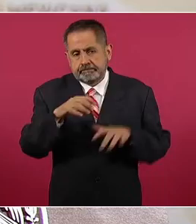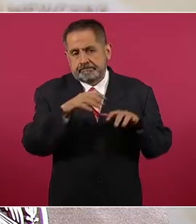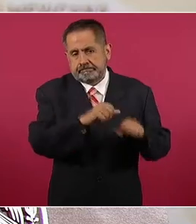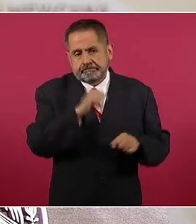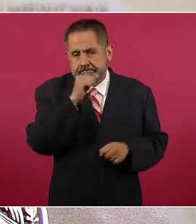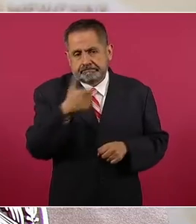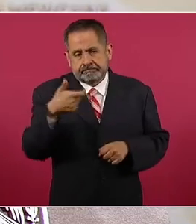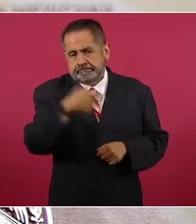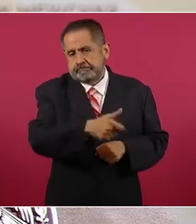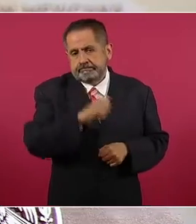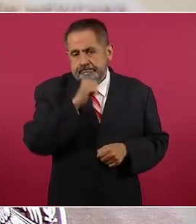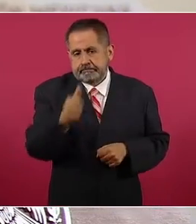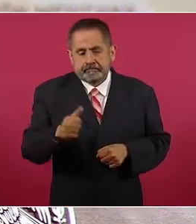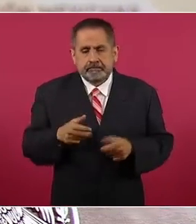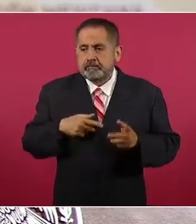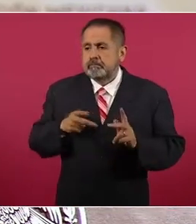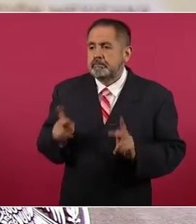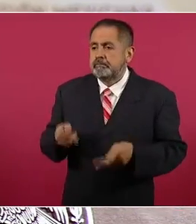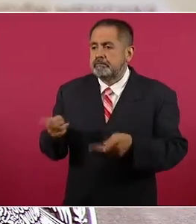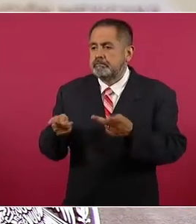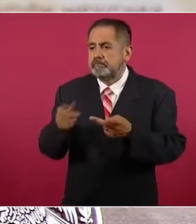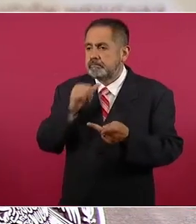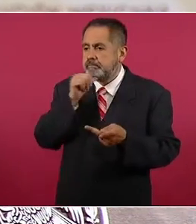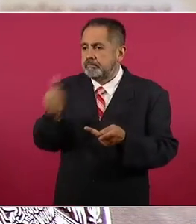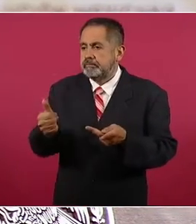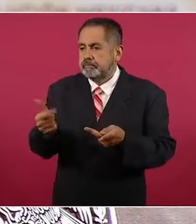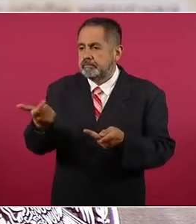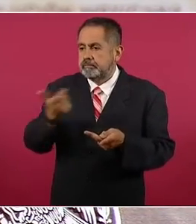haya un comercio